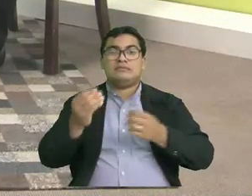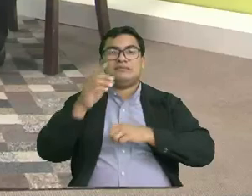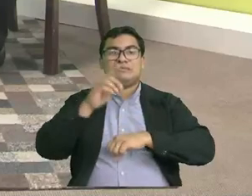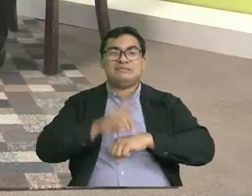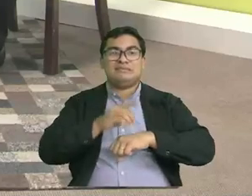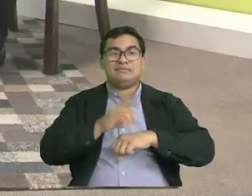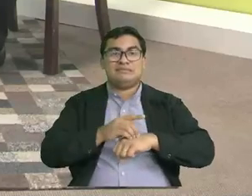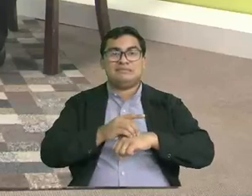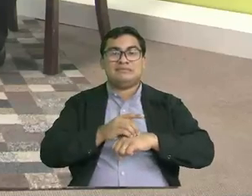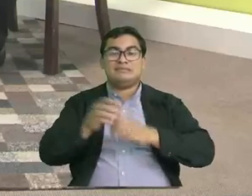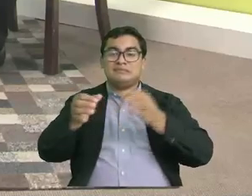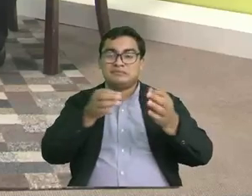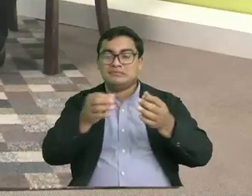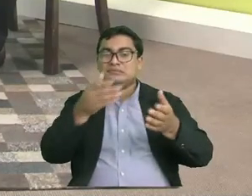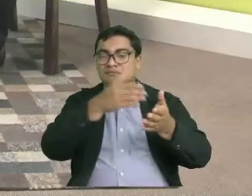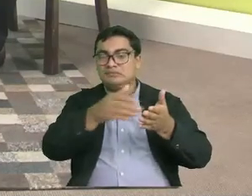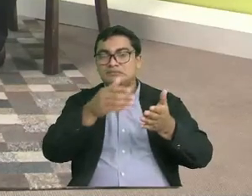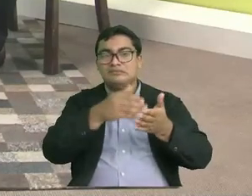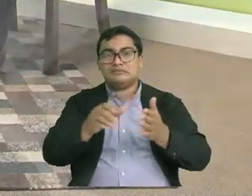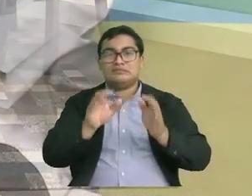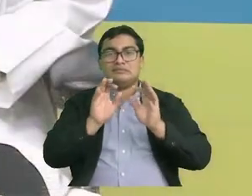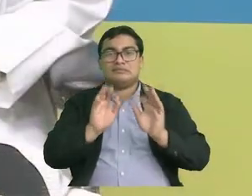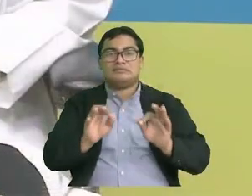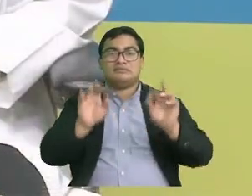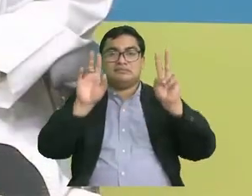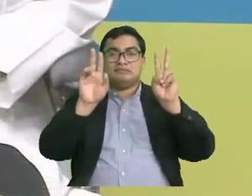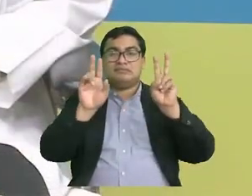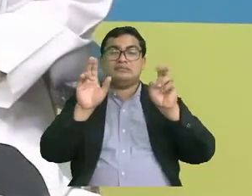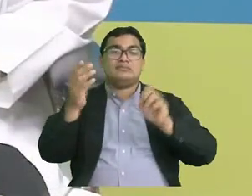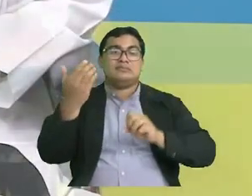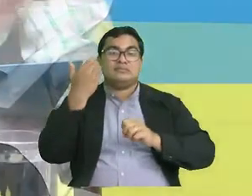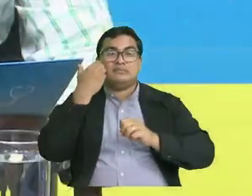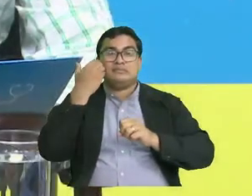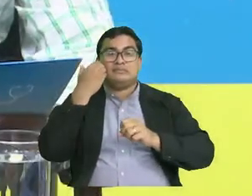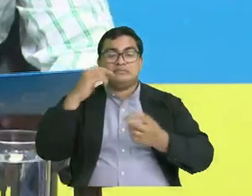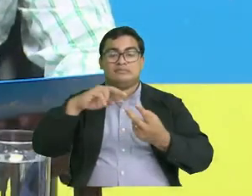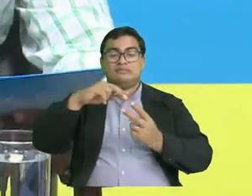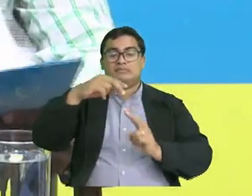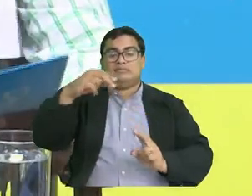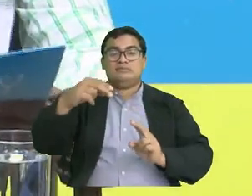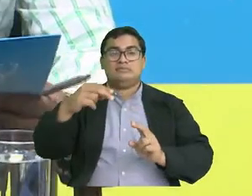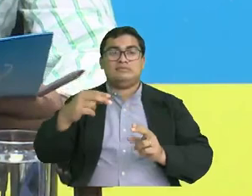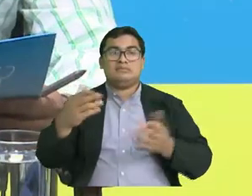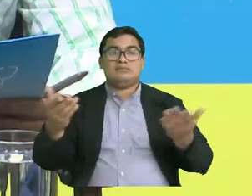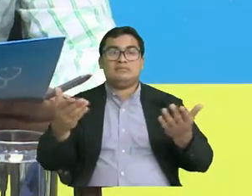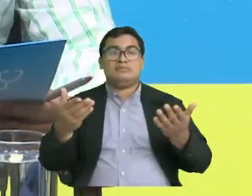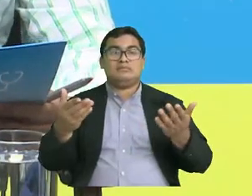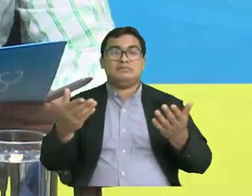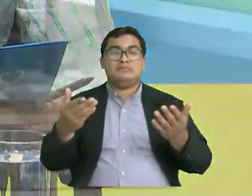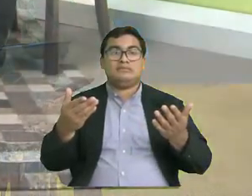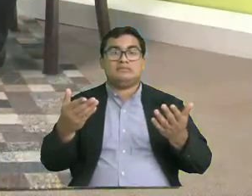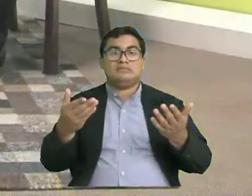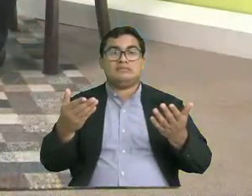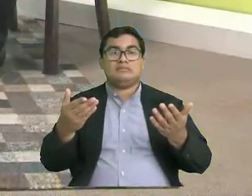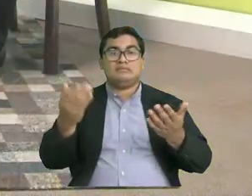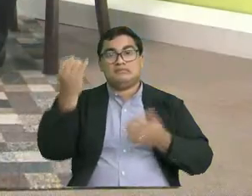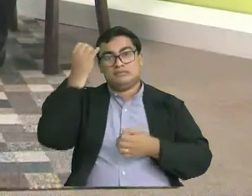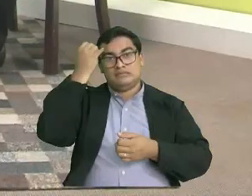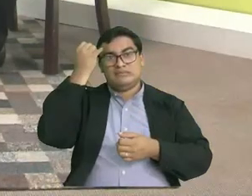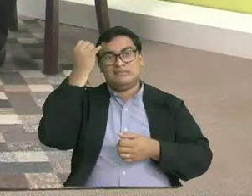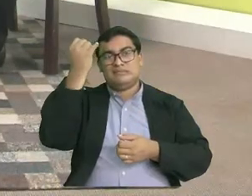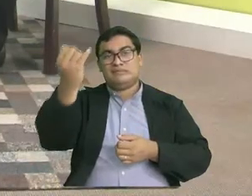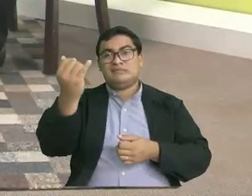explicado de la manera más sencilla y más fluida sobre estas enfermedades genéticas. Tenemos como propuesta,